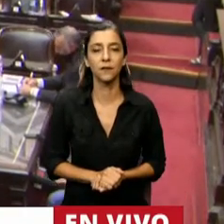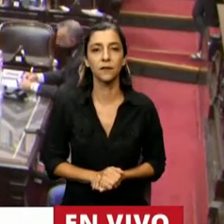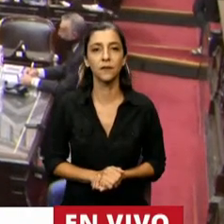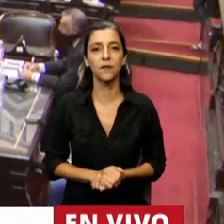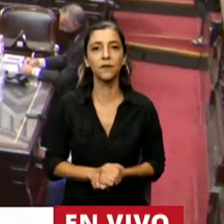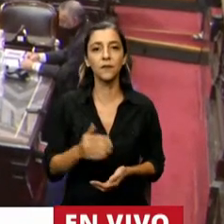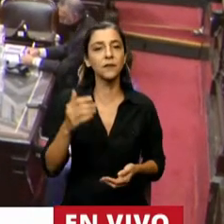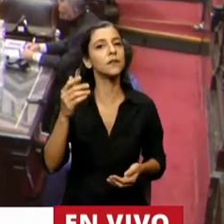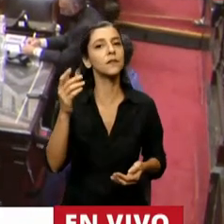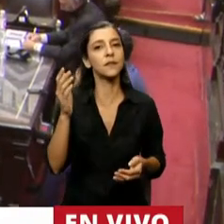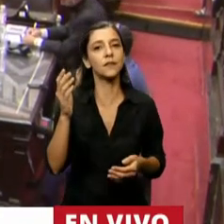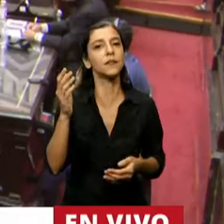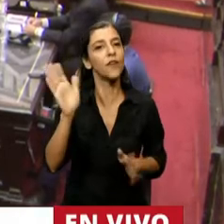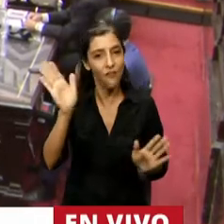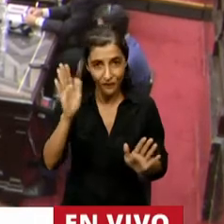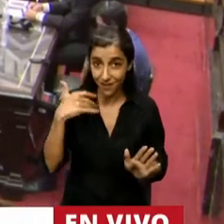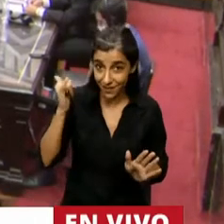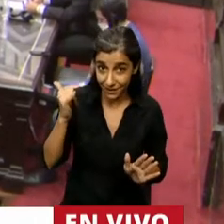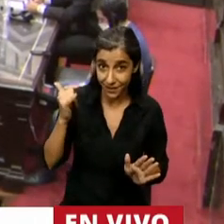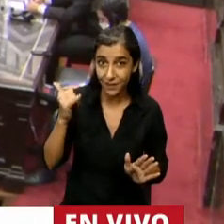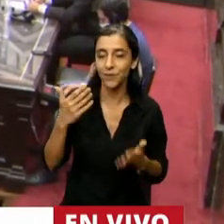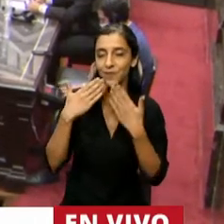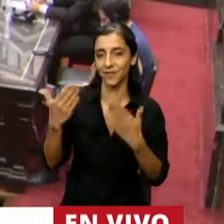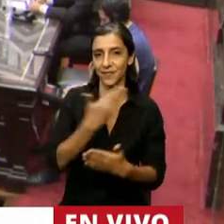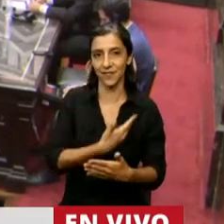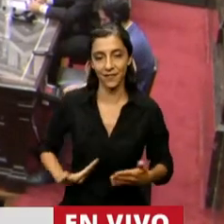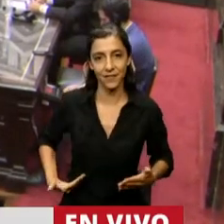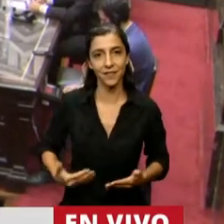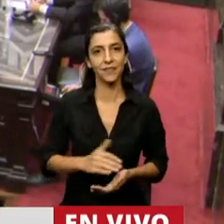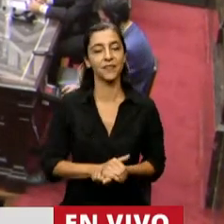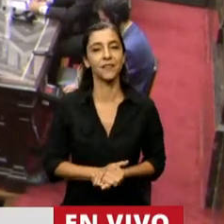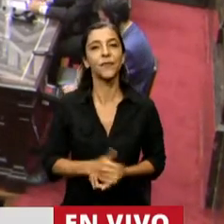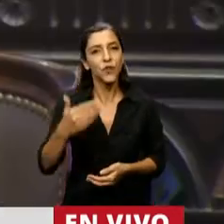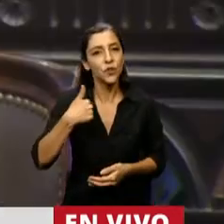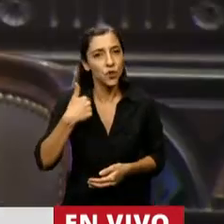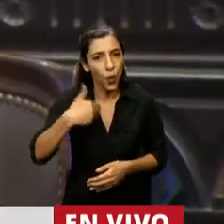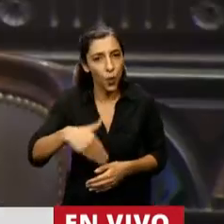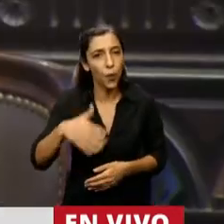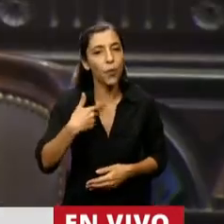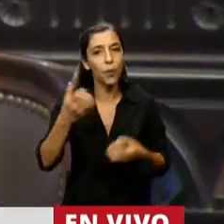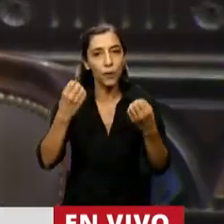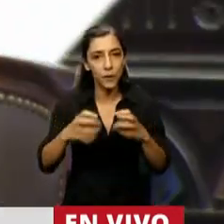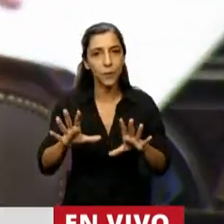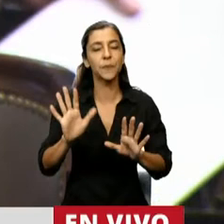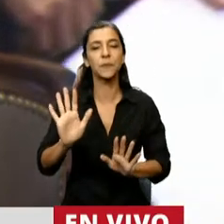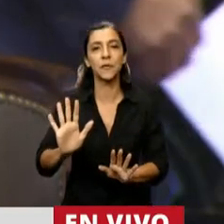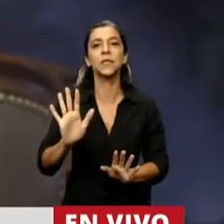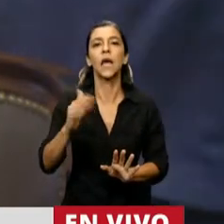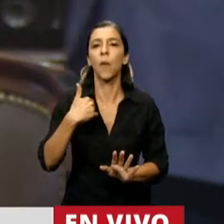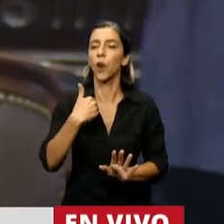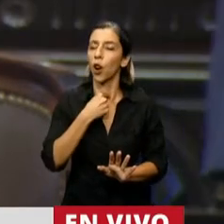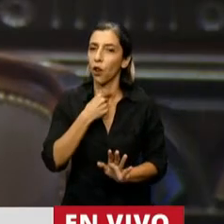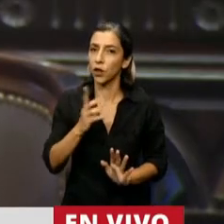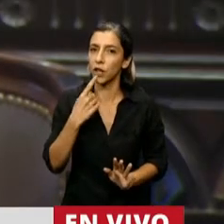Hola, sí. Bueno, muchas gracias, señor presidente. Antes de empezar, quiero dejar plasmado que